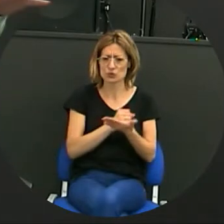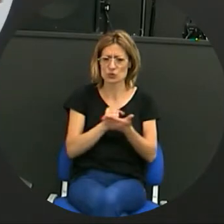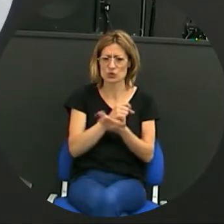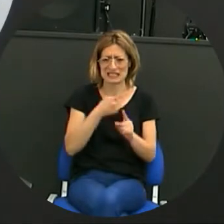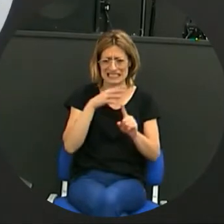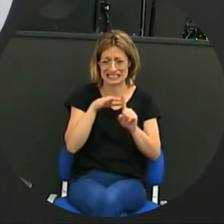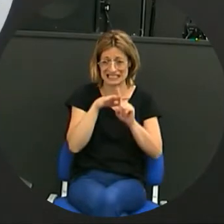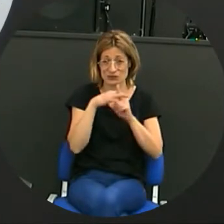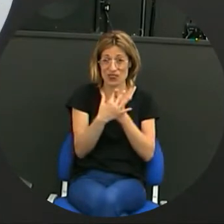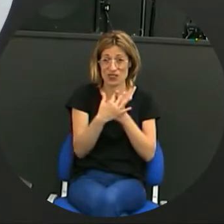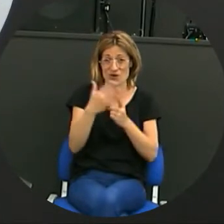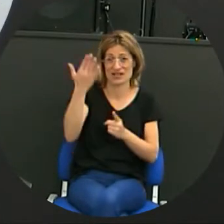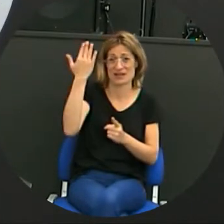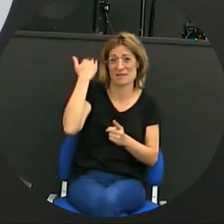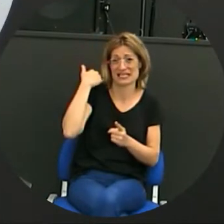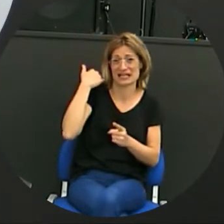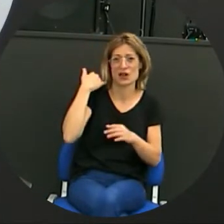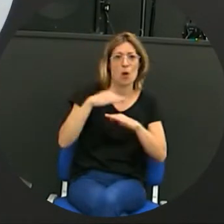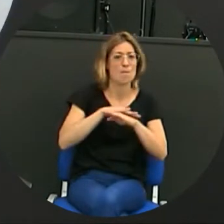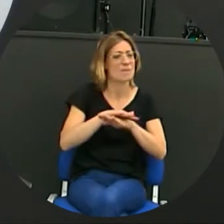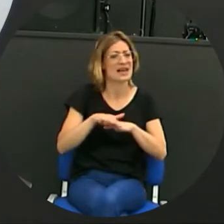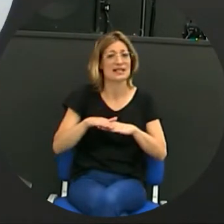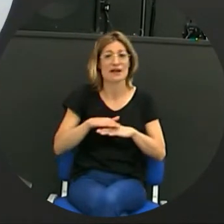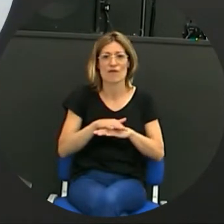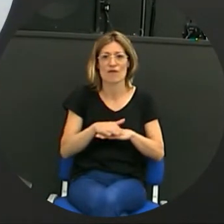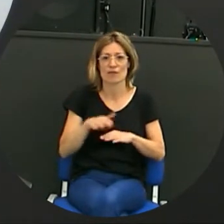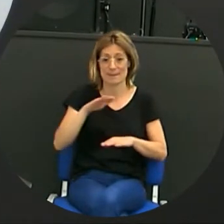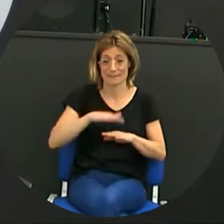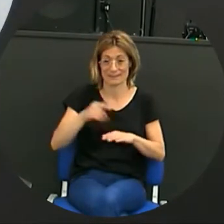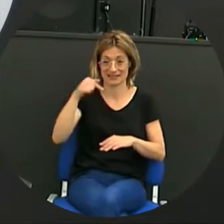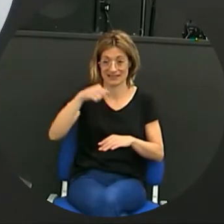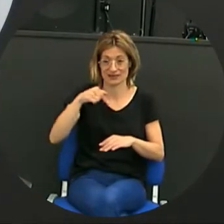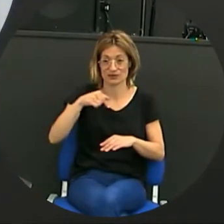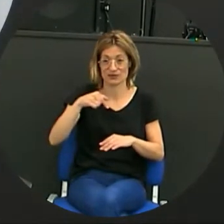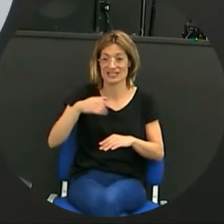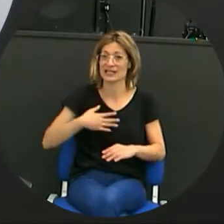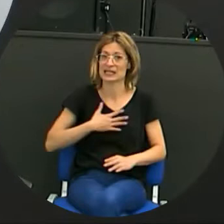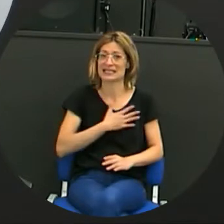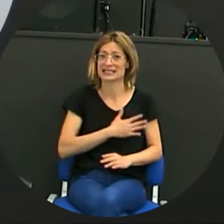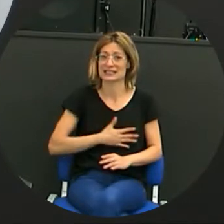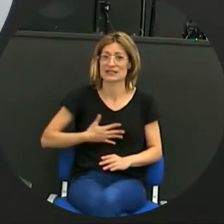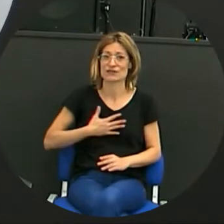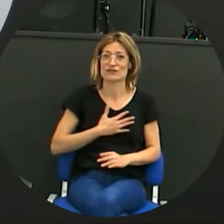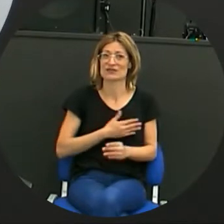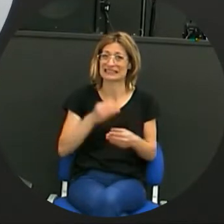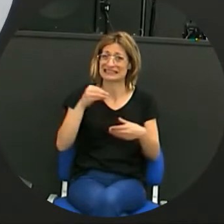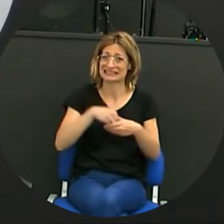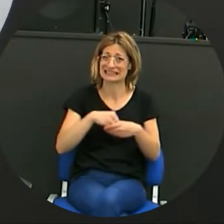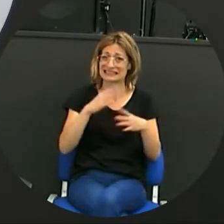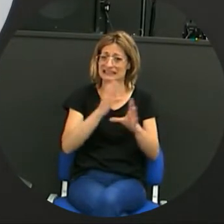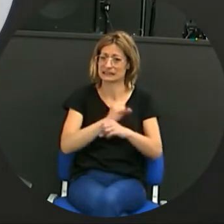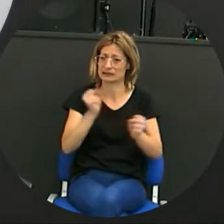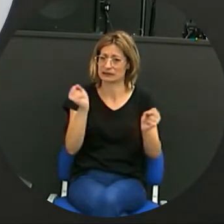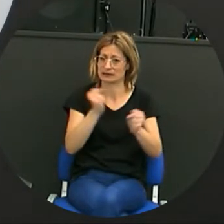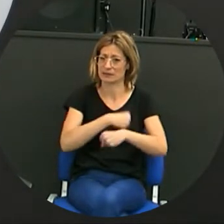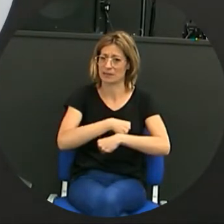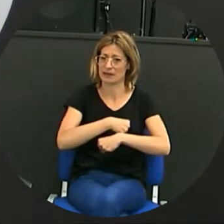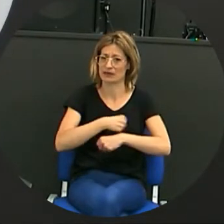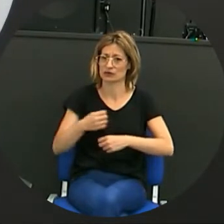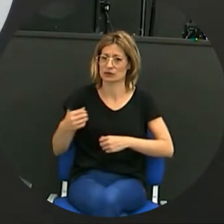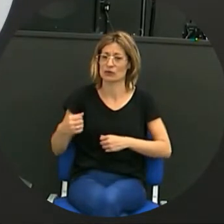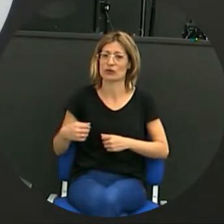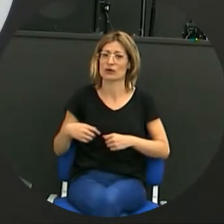acontecimiento de tu pasado es una plataforma para hoy empezar a disfrutar dentro del pacto y la corriente